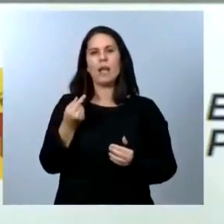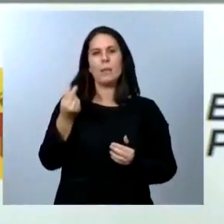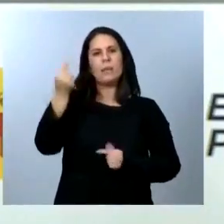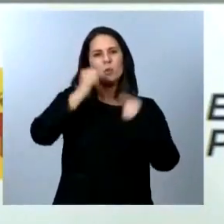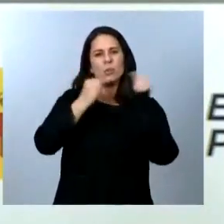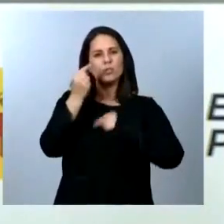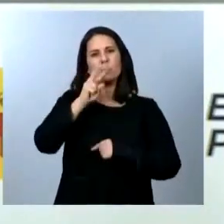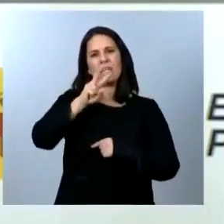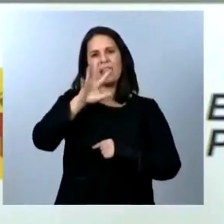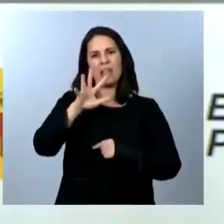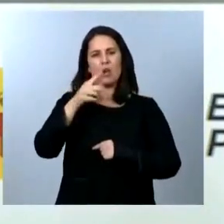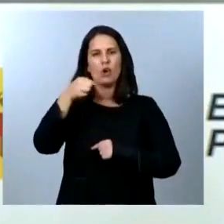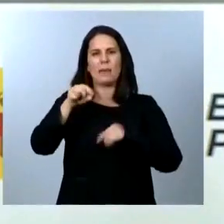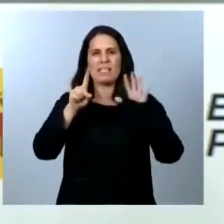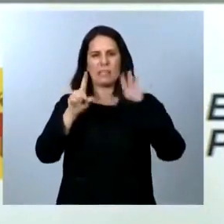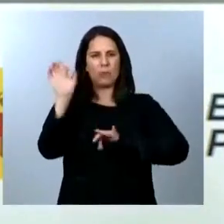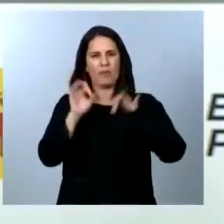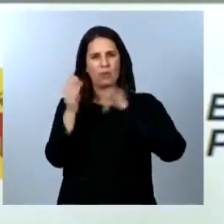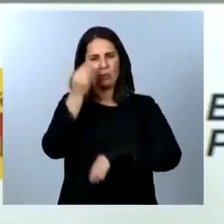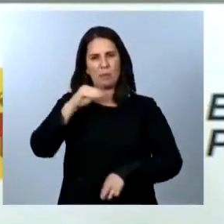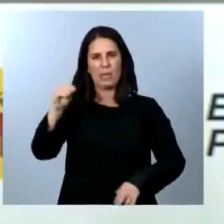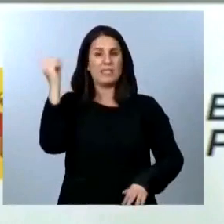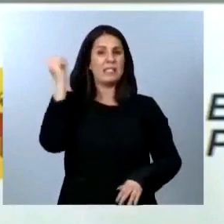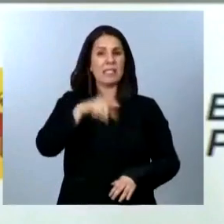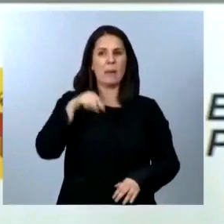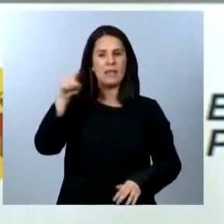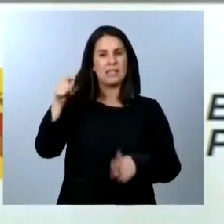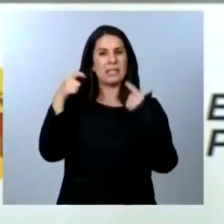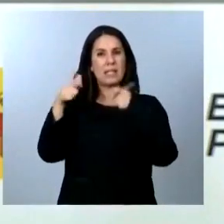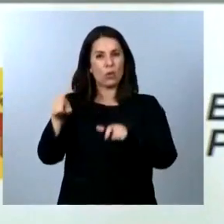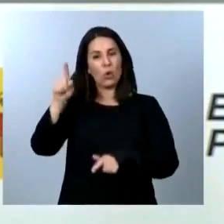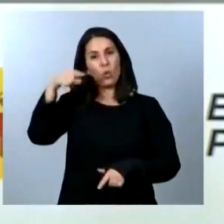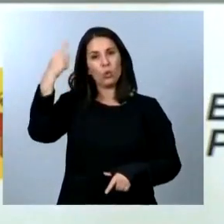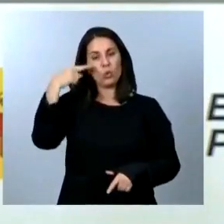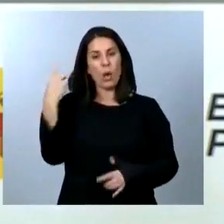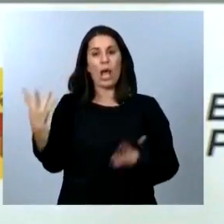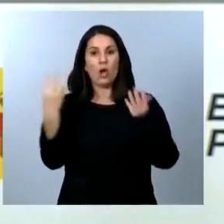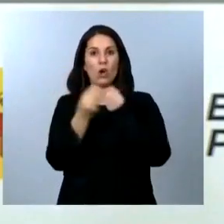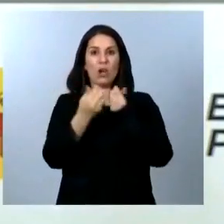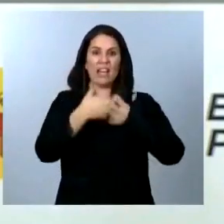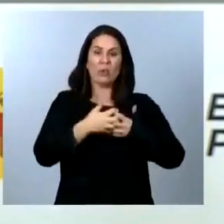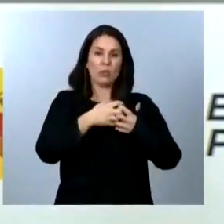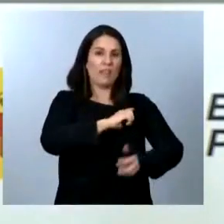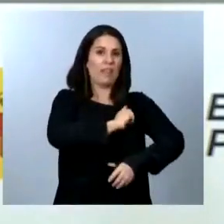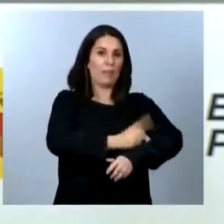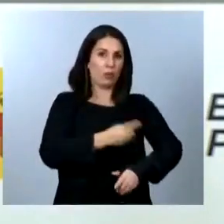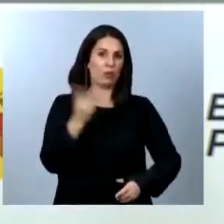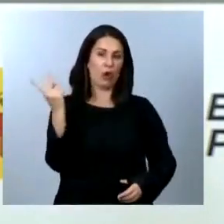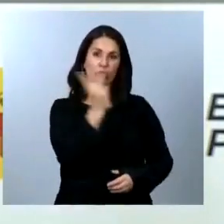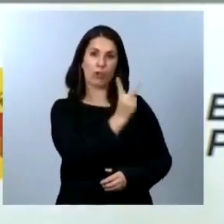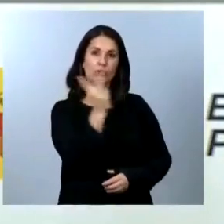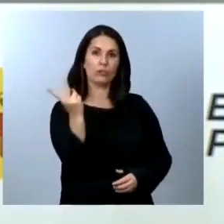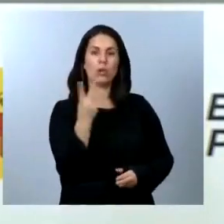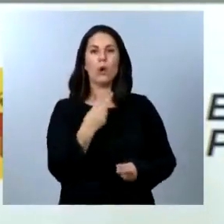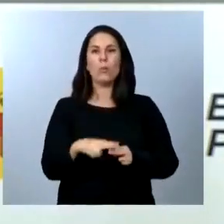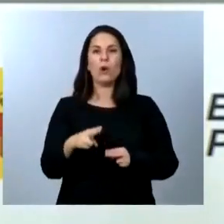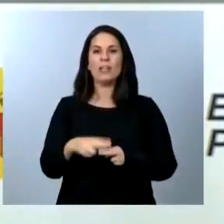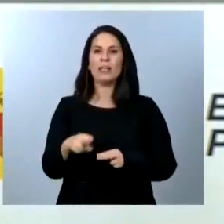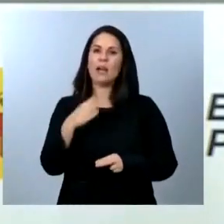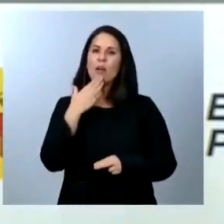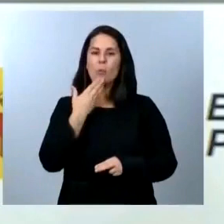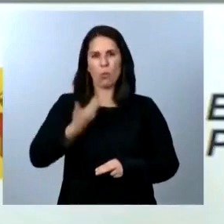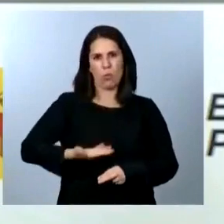25,6%. Saben ustedes, además, que el sector de la cultura es, junto con la industria del deporte, una política palanca de ese plan de